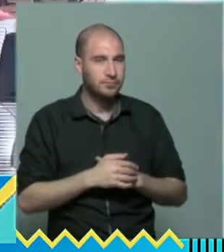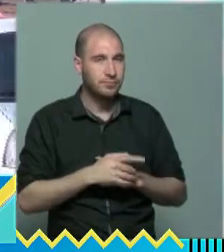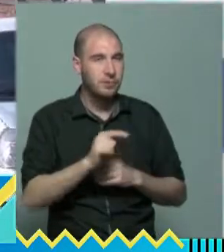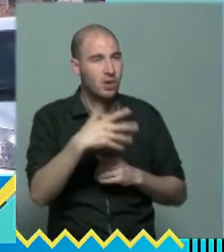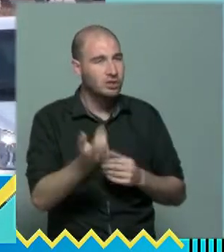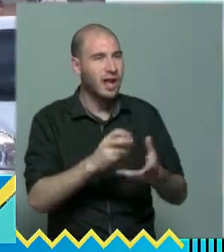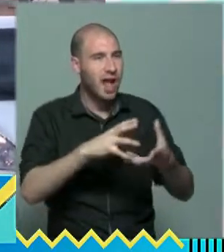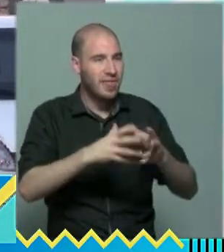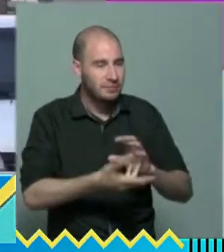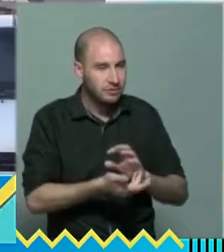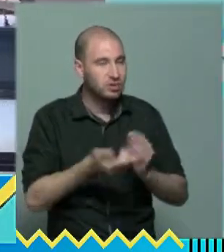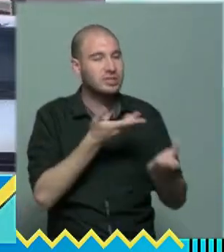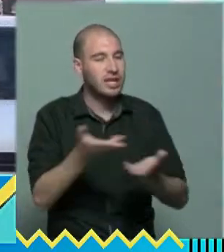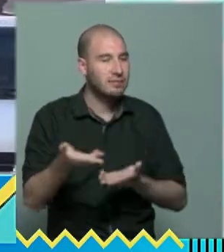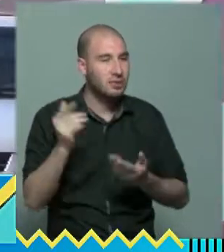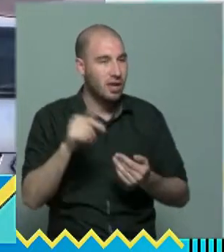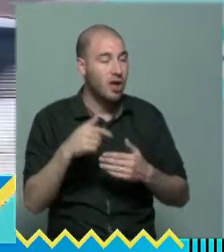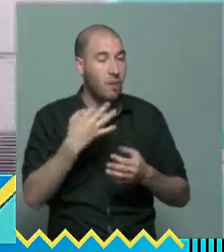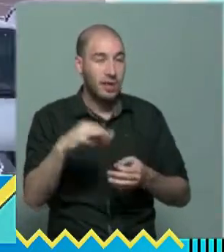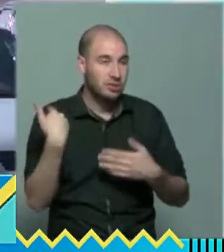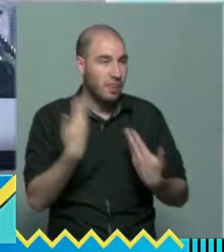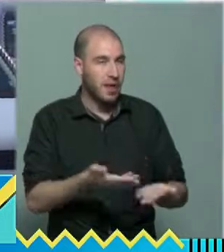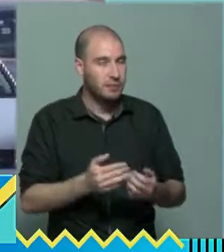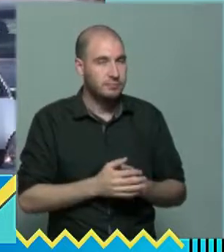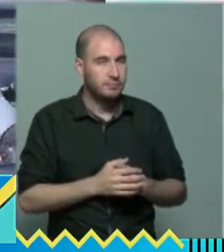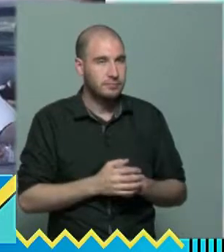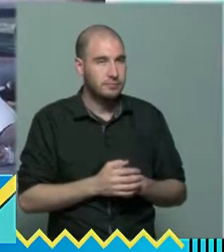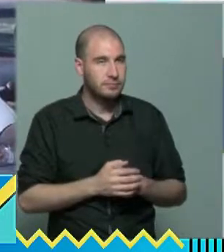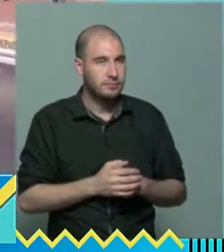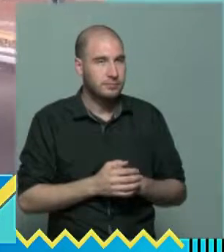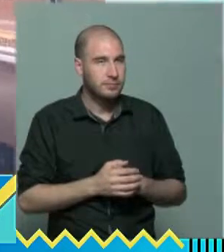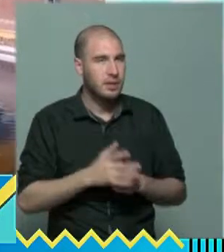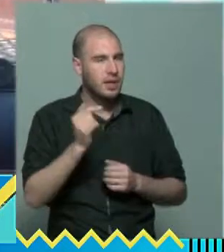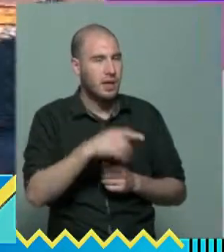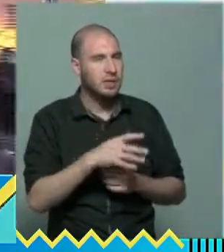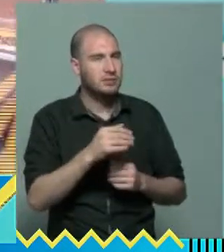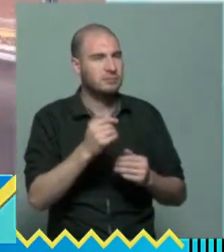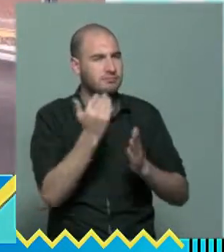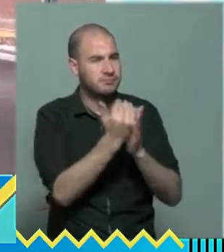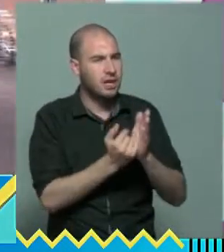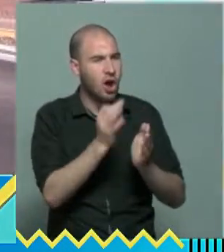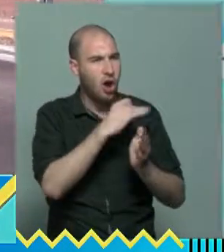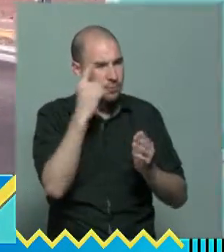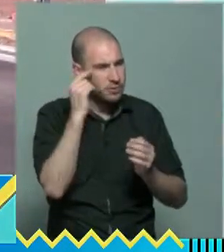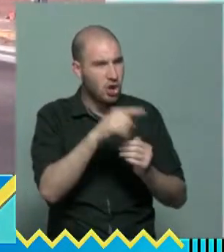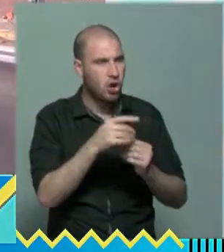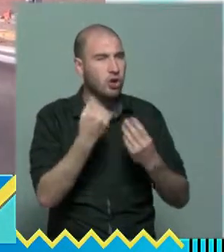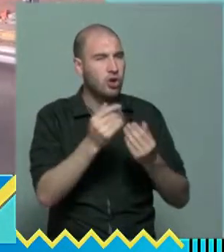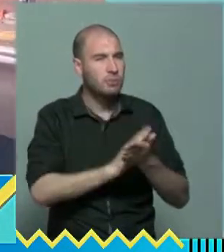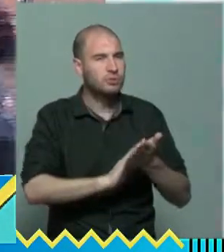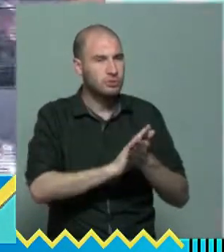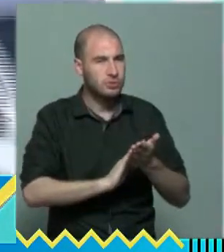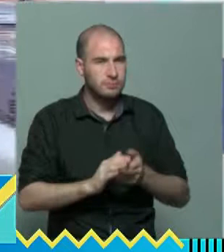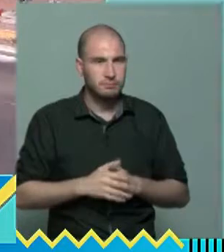a adaptarse y a brindar el servicio que van a tener que brindar. ¿Esto está pensado, está estipulado? ¿Cuál es tu opinión? ¿Cómo se puede llegar a